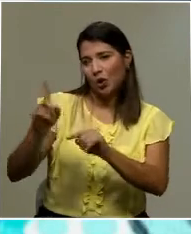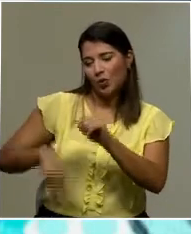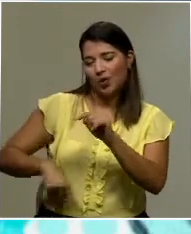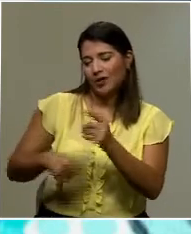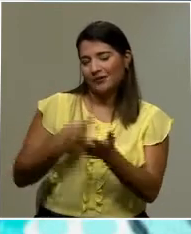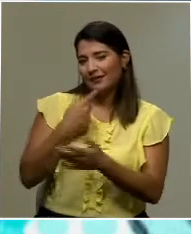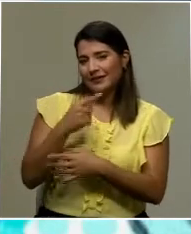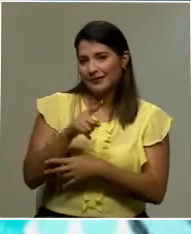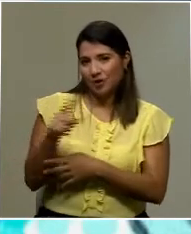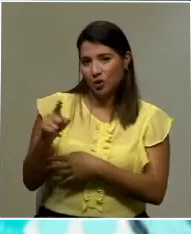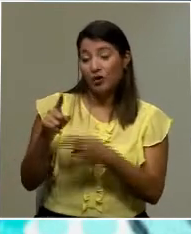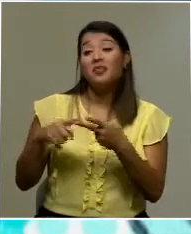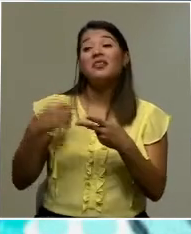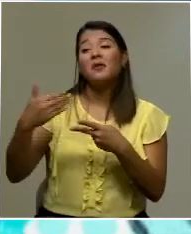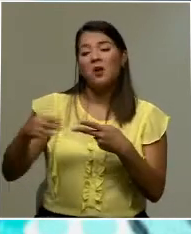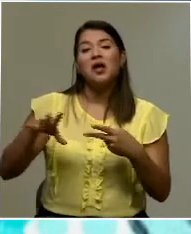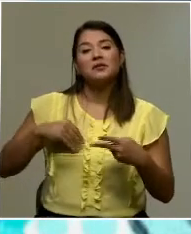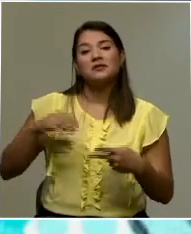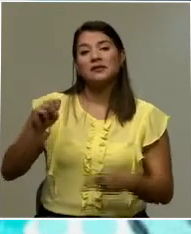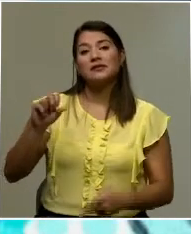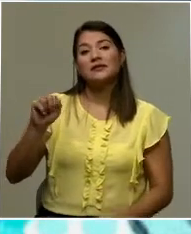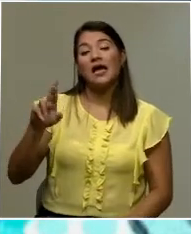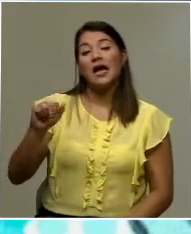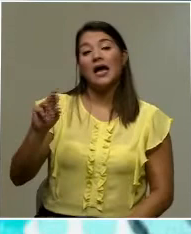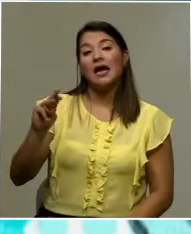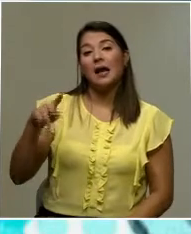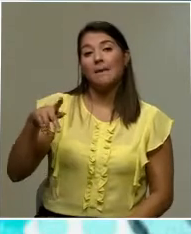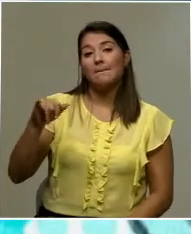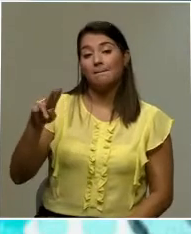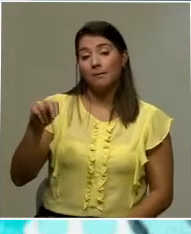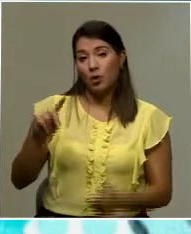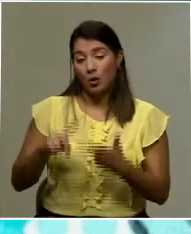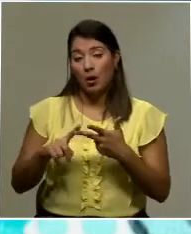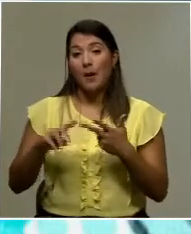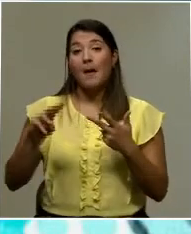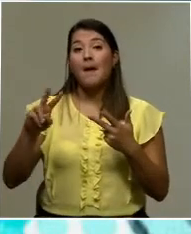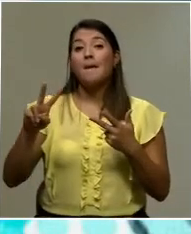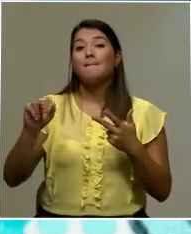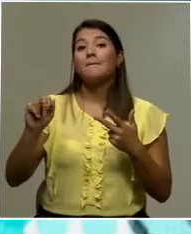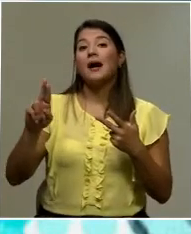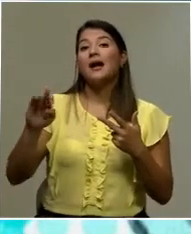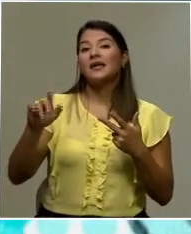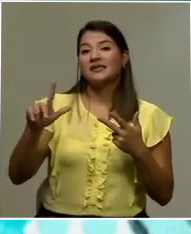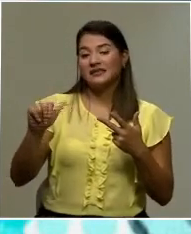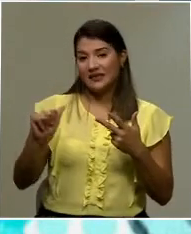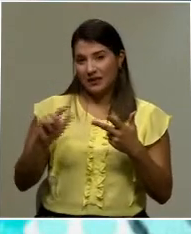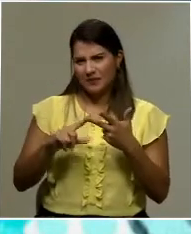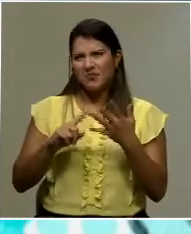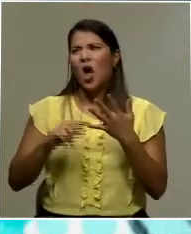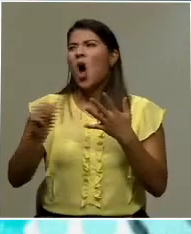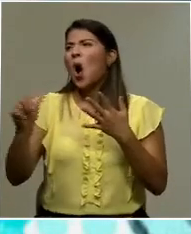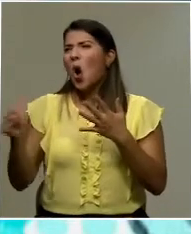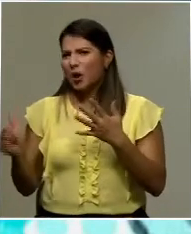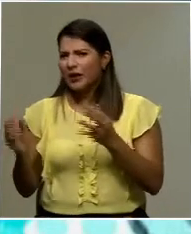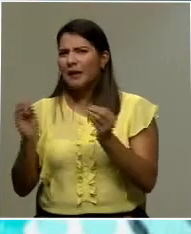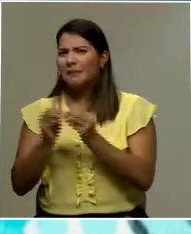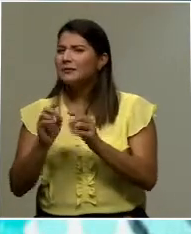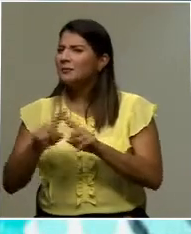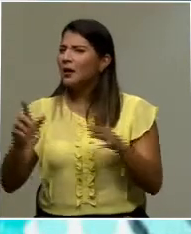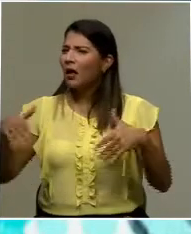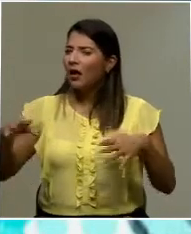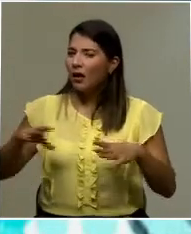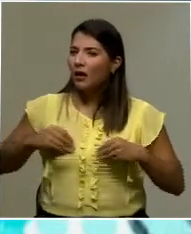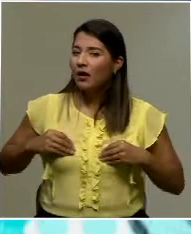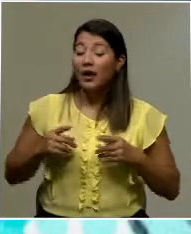han aceptado el sarampión y la varicela. Pero en realidad hay muchas más, pero no se han aceptado. Entonces llegamos a la pandemia con una actitud